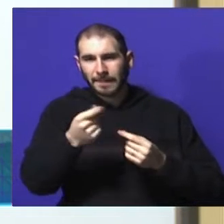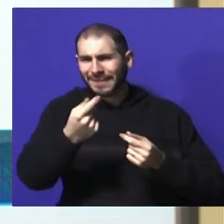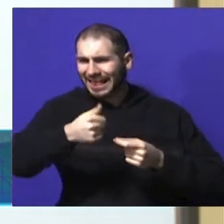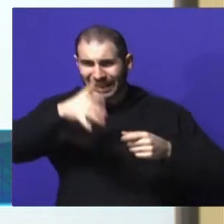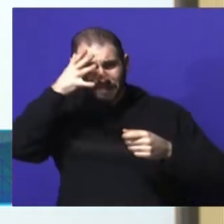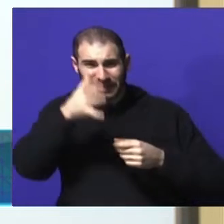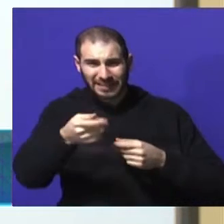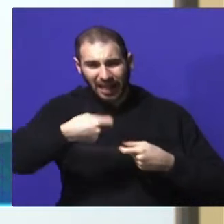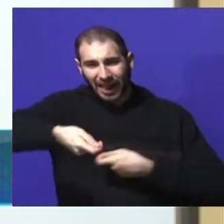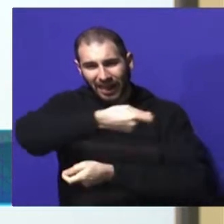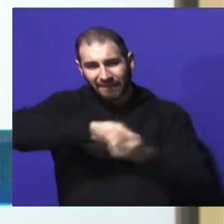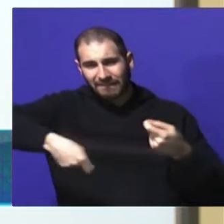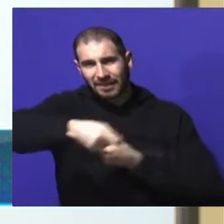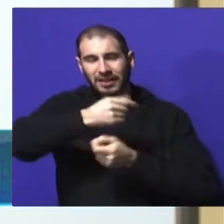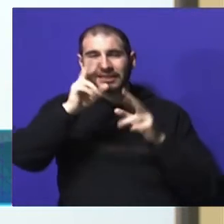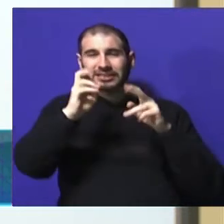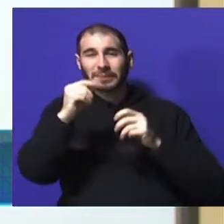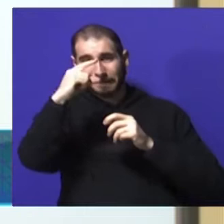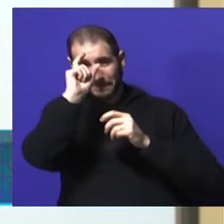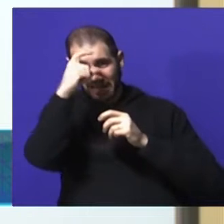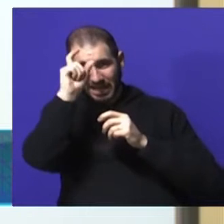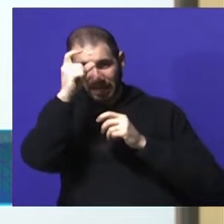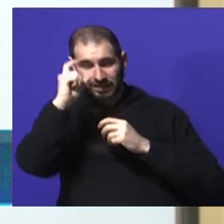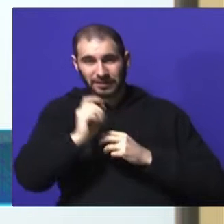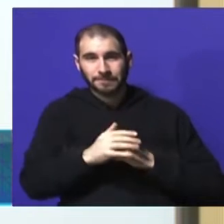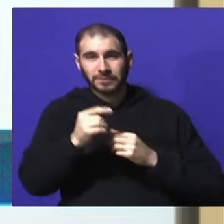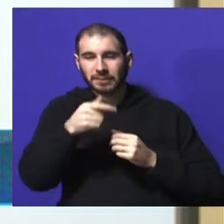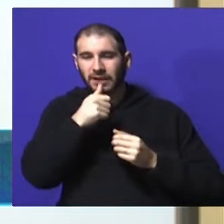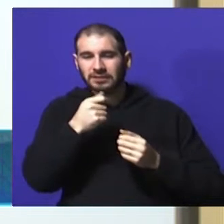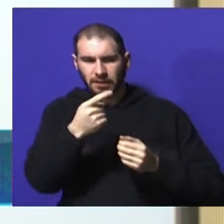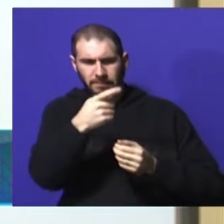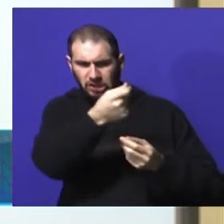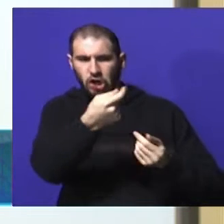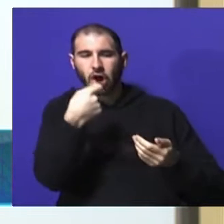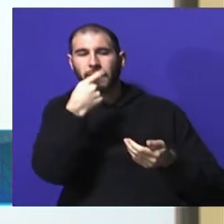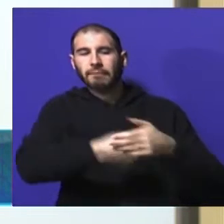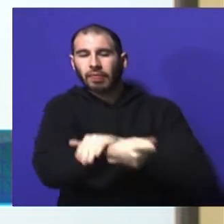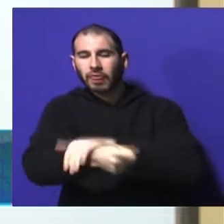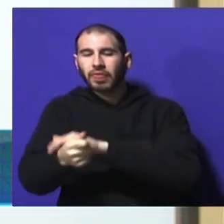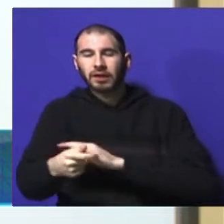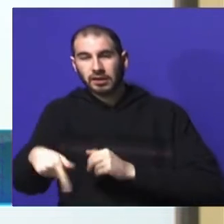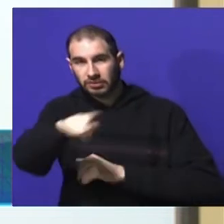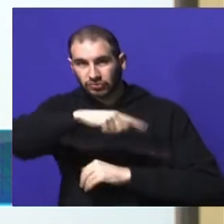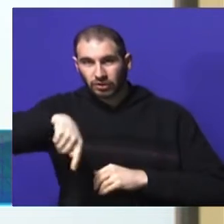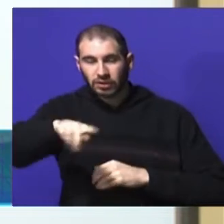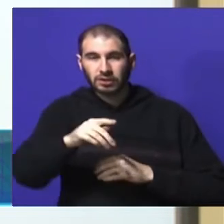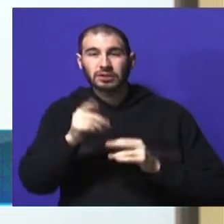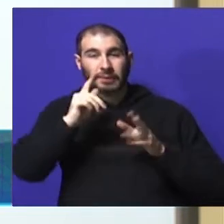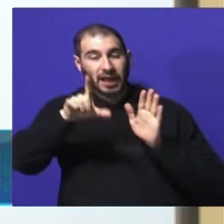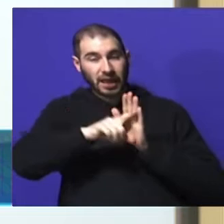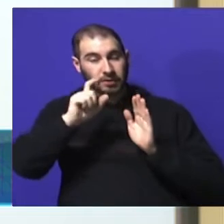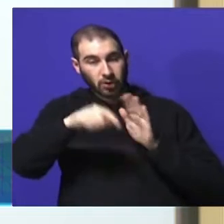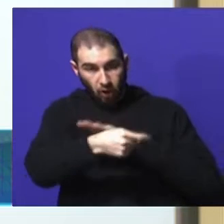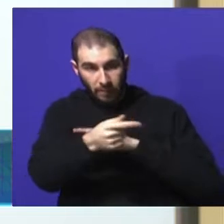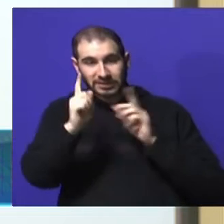dinero que circula alrededor de la minería compra voluntades políticas, jurídicas y también de